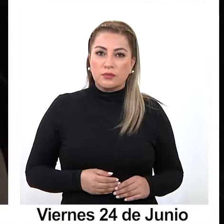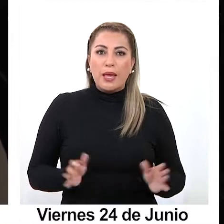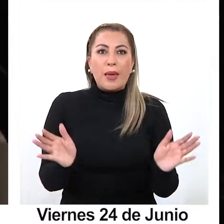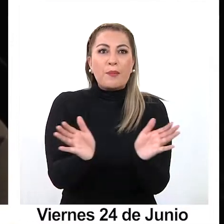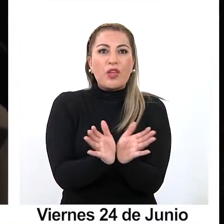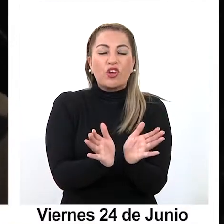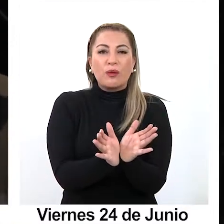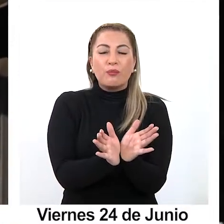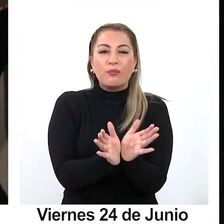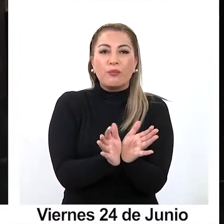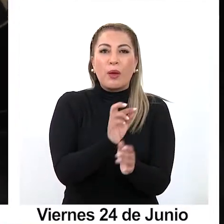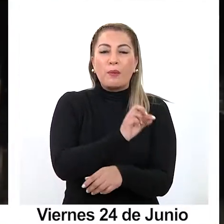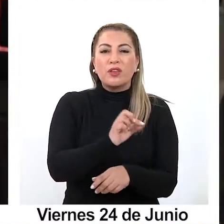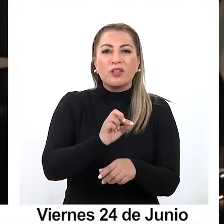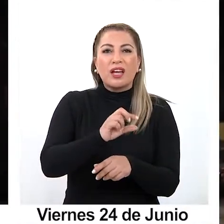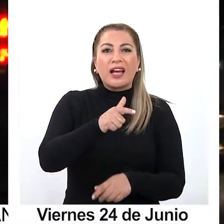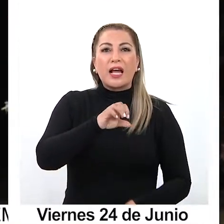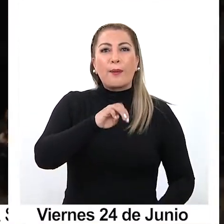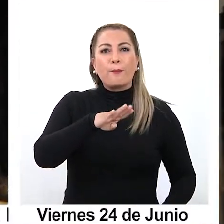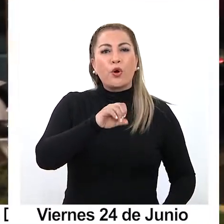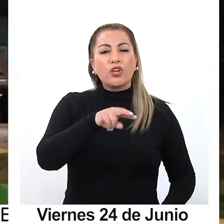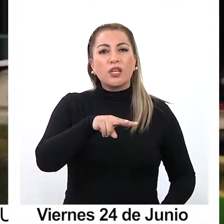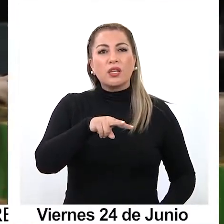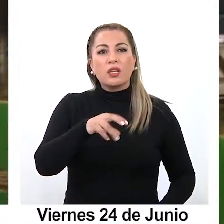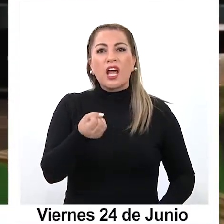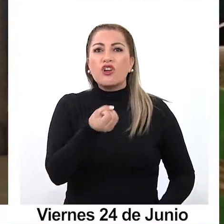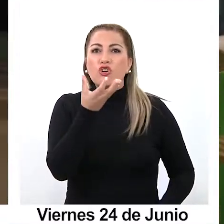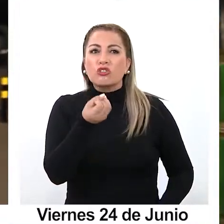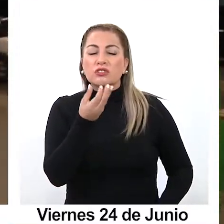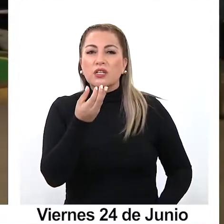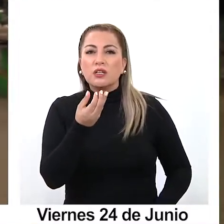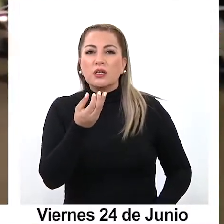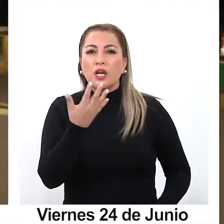Pedro Gamboni con Las Rosas, 21 a 30 horas.